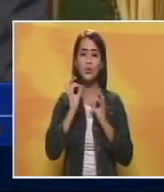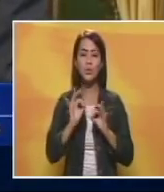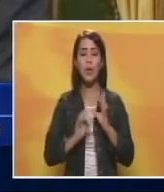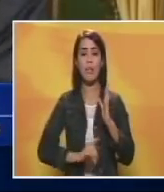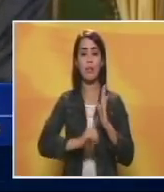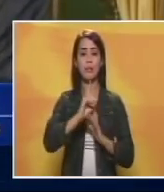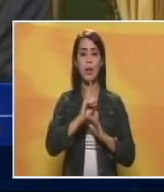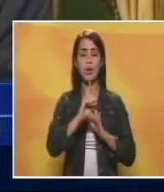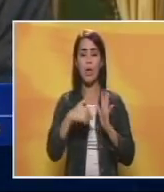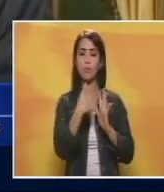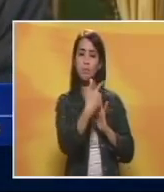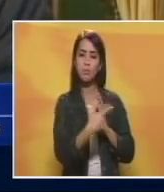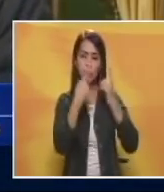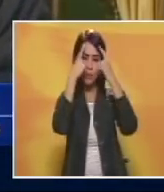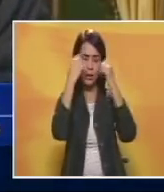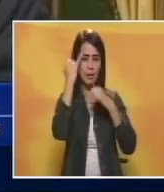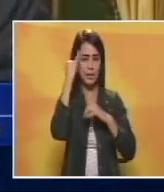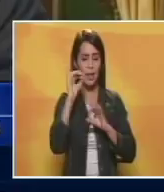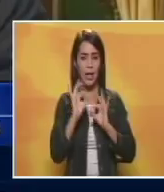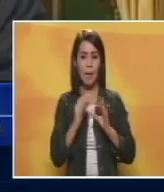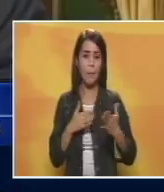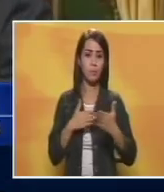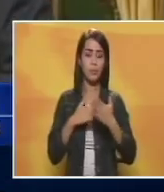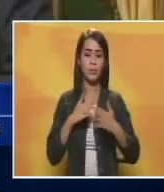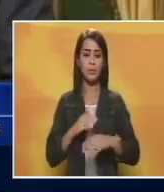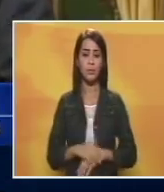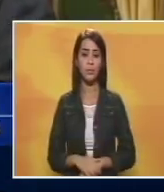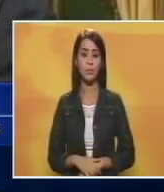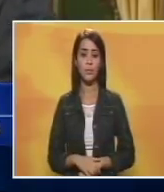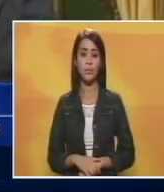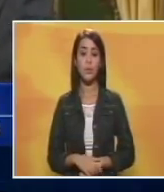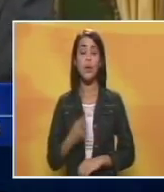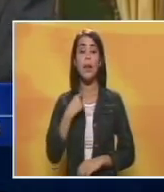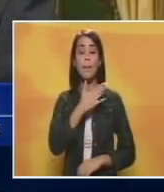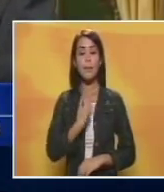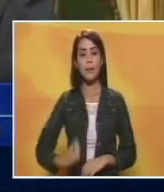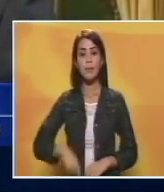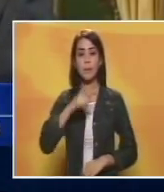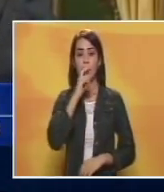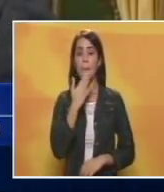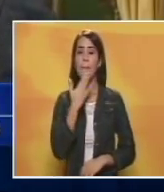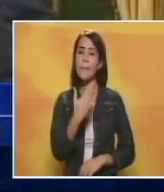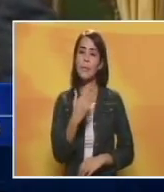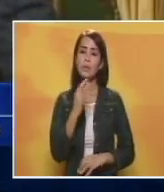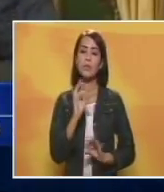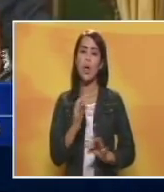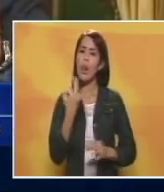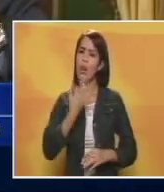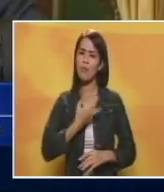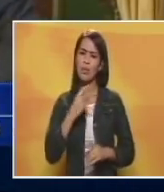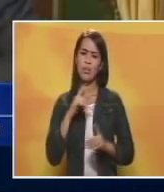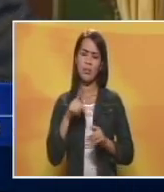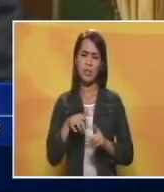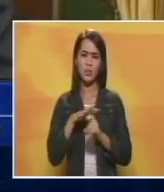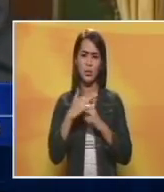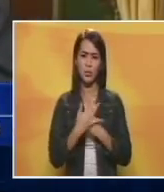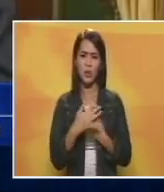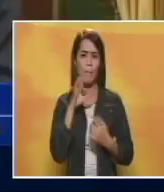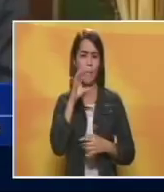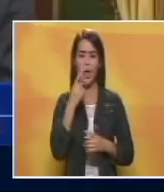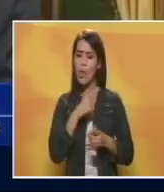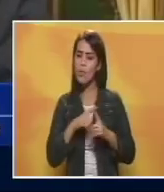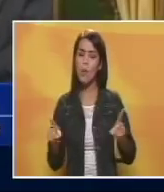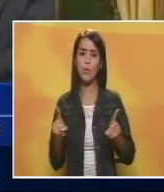desarrollar estrategias para frenar la diáspora. No obstante, el presidente Nicolás Maduro insistió en que la realidad del país es otra y que